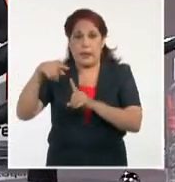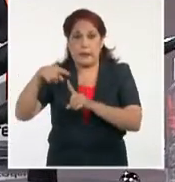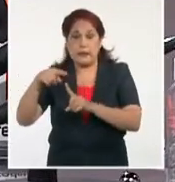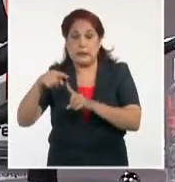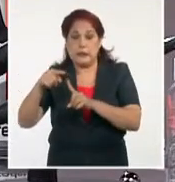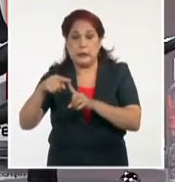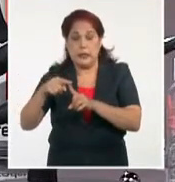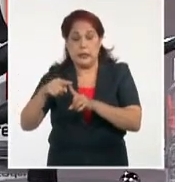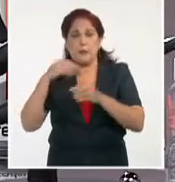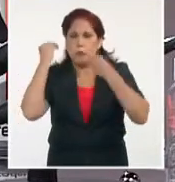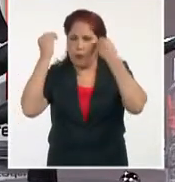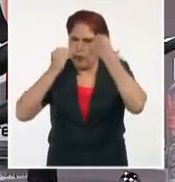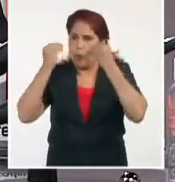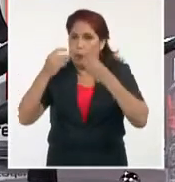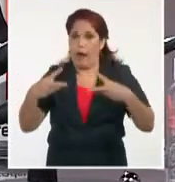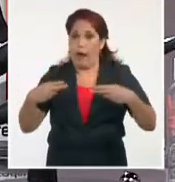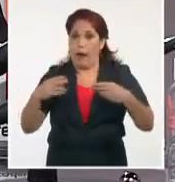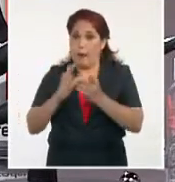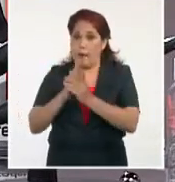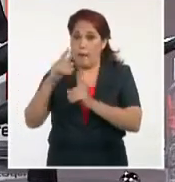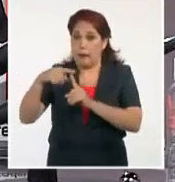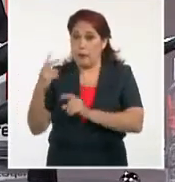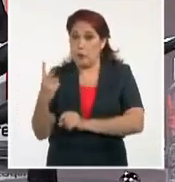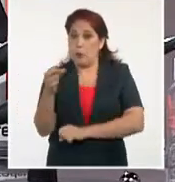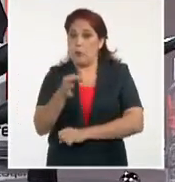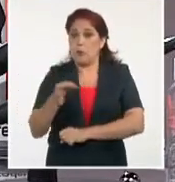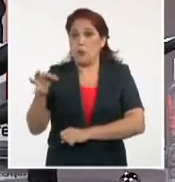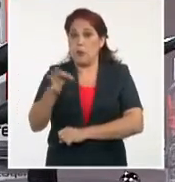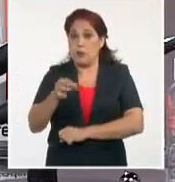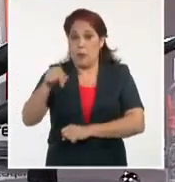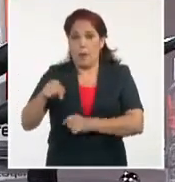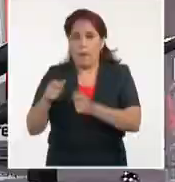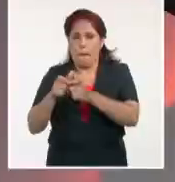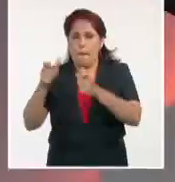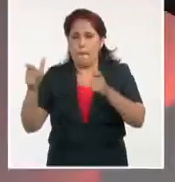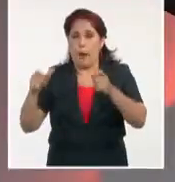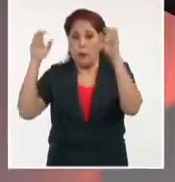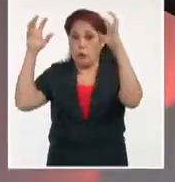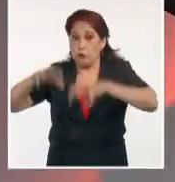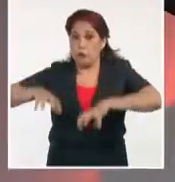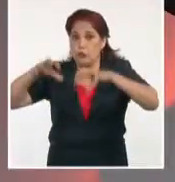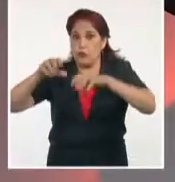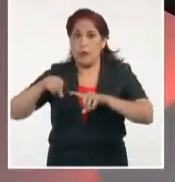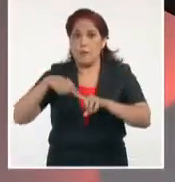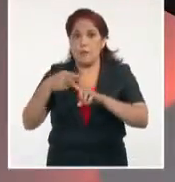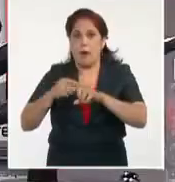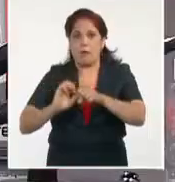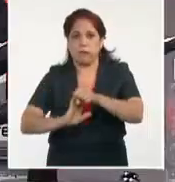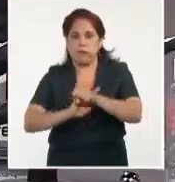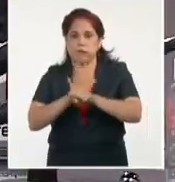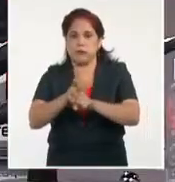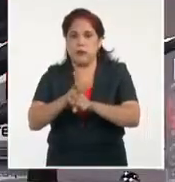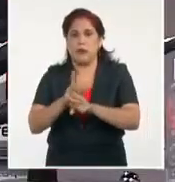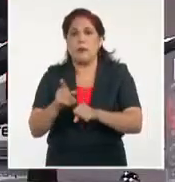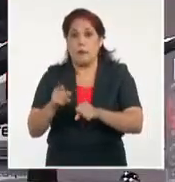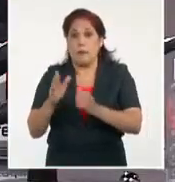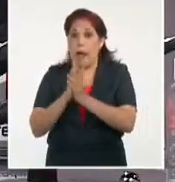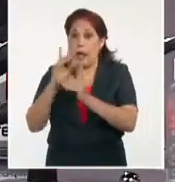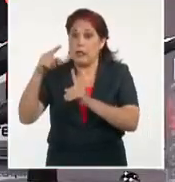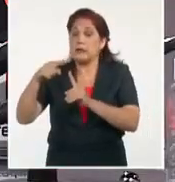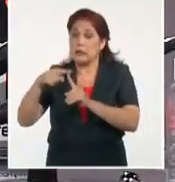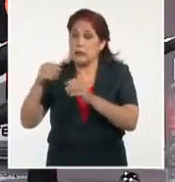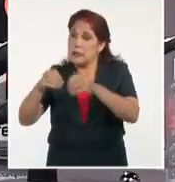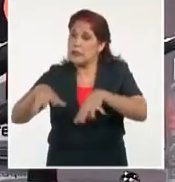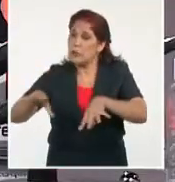incluyendo Cárdenas y Matanzas, que son los dos municipios hoy con más problemas en el país. Creo que sin duda es una situación